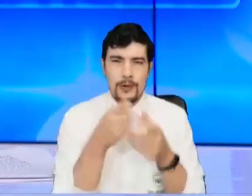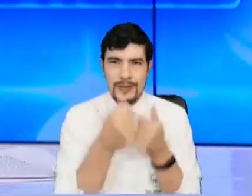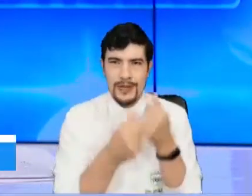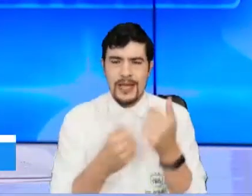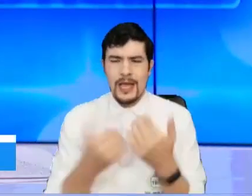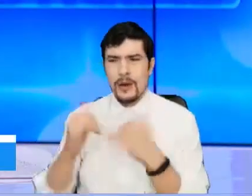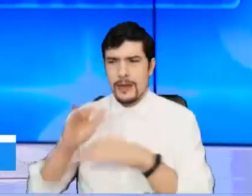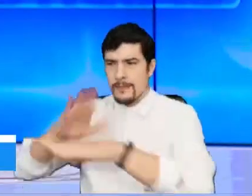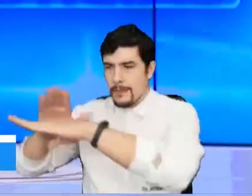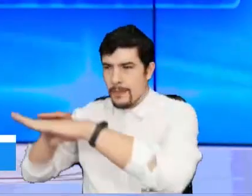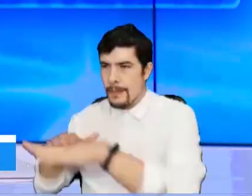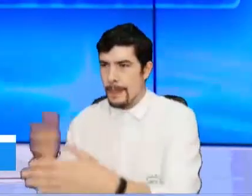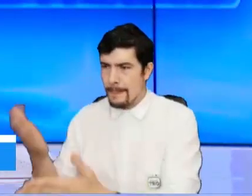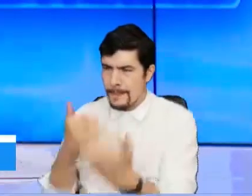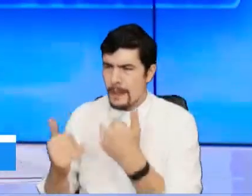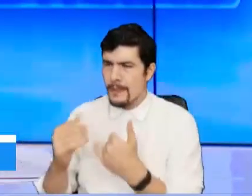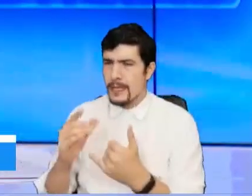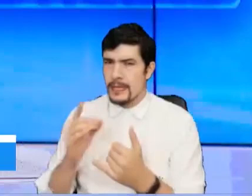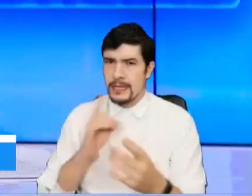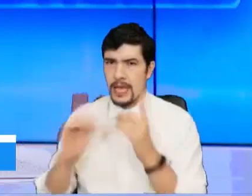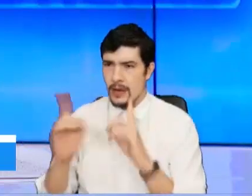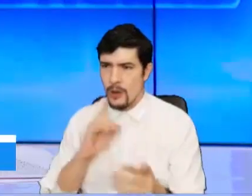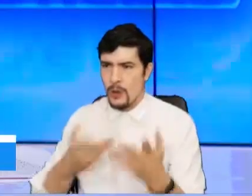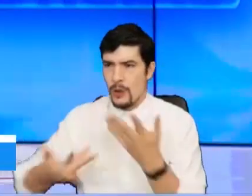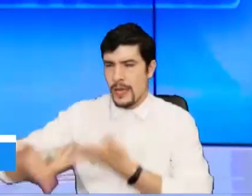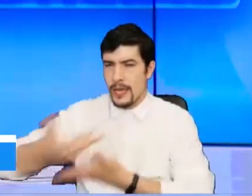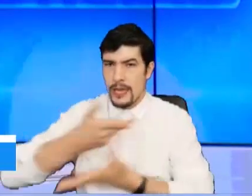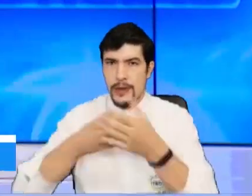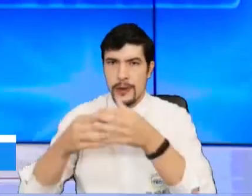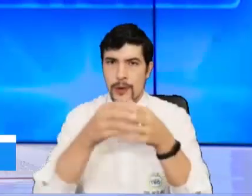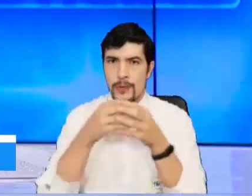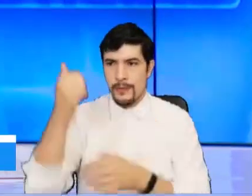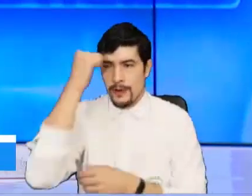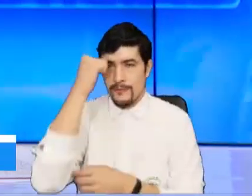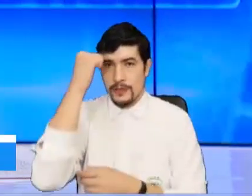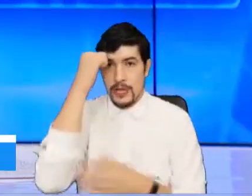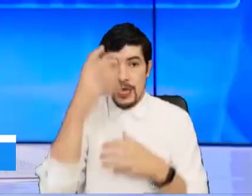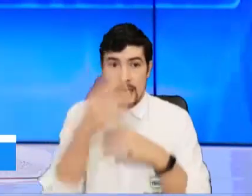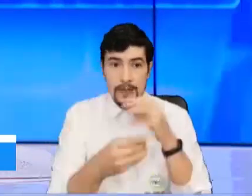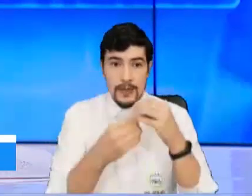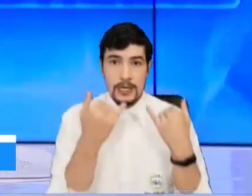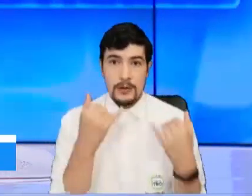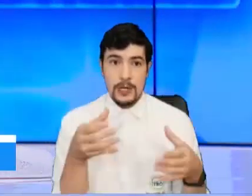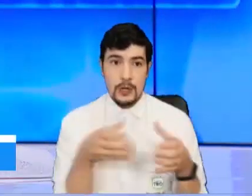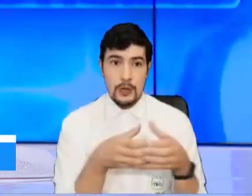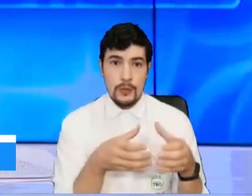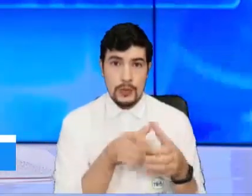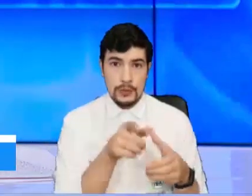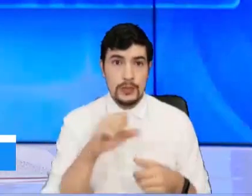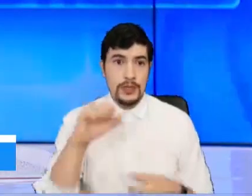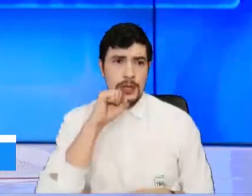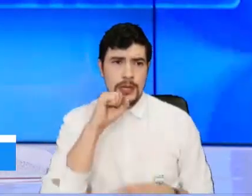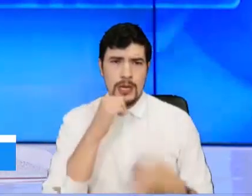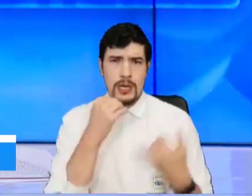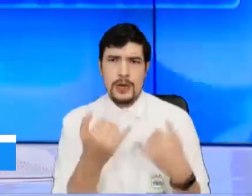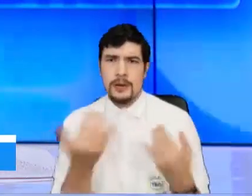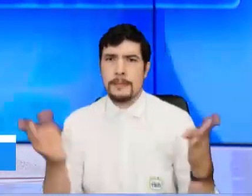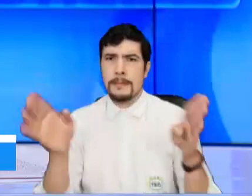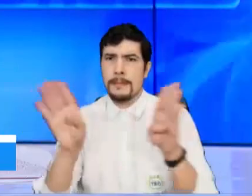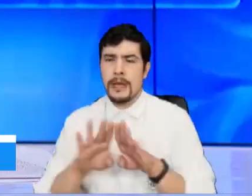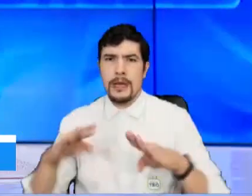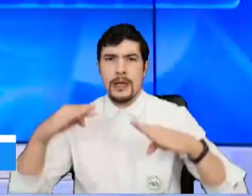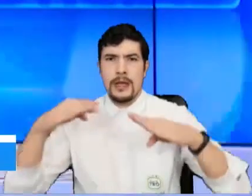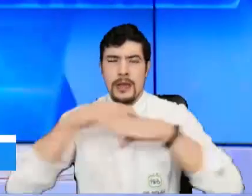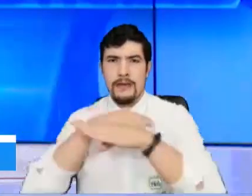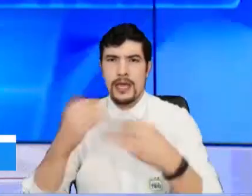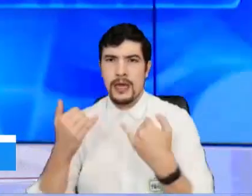los docentes. Sin embargo, en Barranca Bermeja, los gremios que pensaban participar se encontraron con cierres de vías. ¿Qué dicen los docentes al respecto?